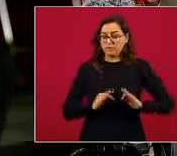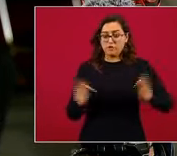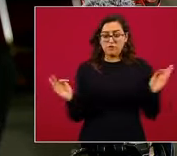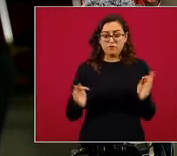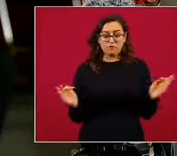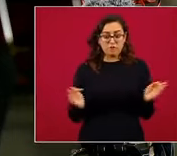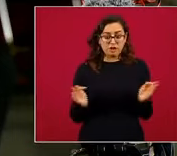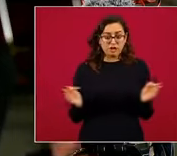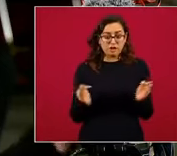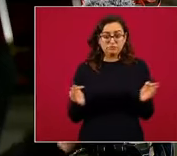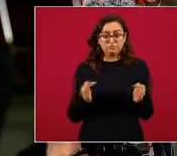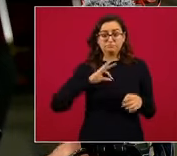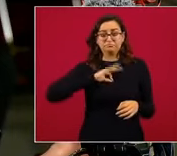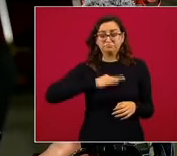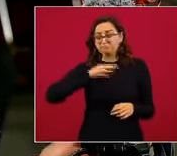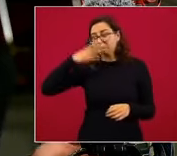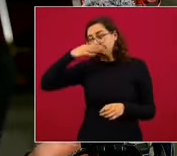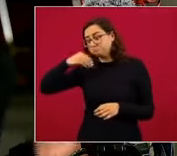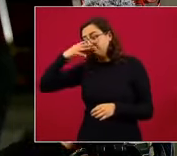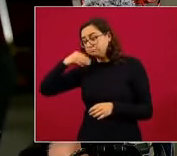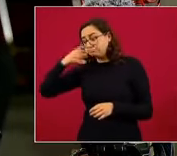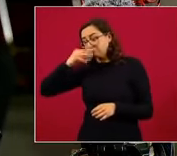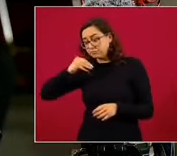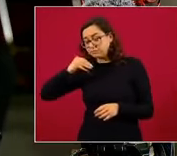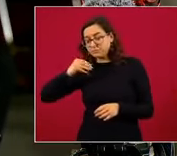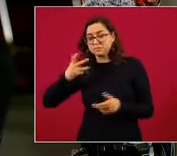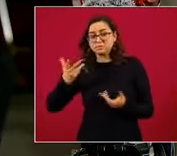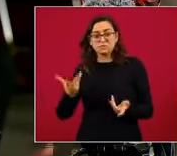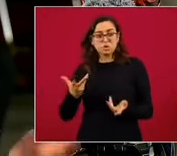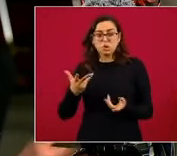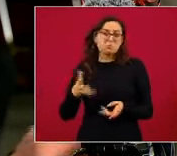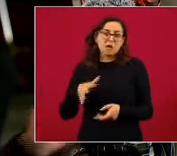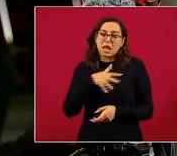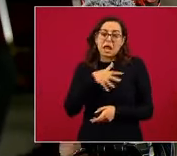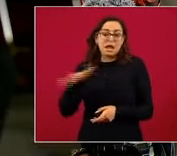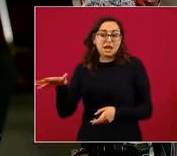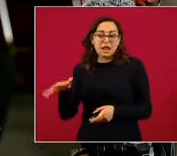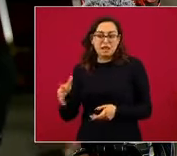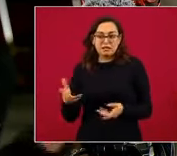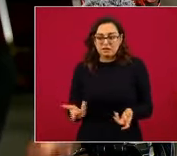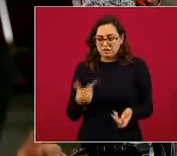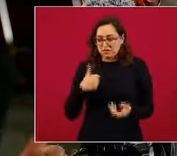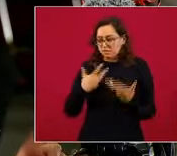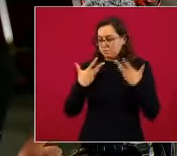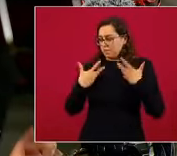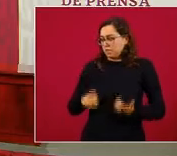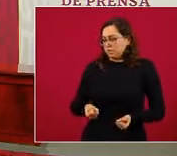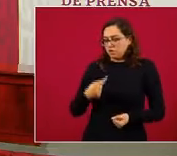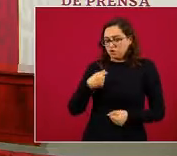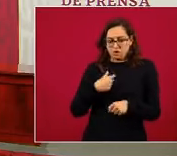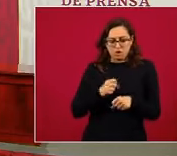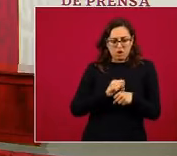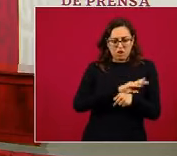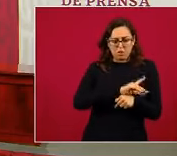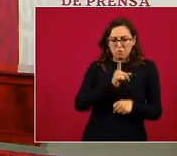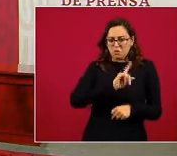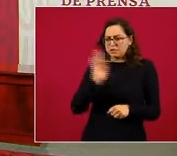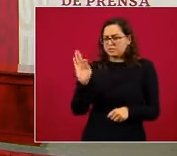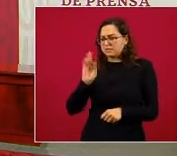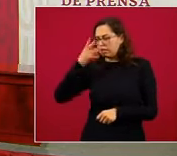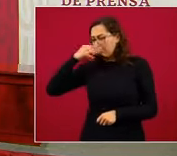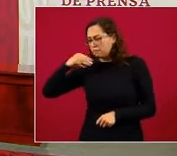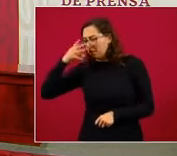de estos virus de la gripe comunes, para no espantarnos, pero sí poner mucha atención? Y